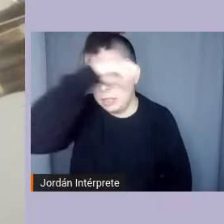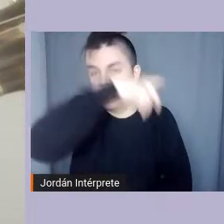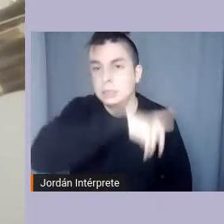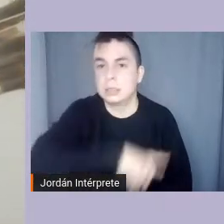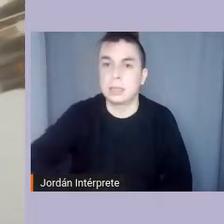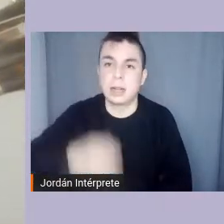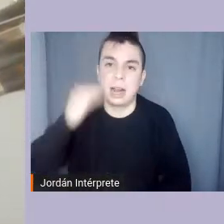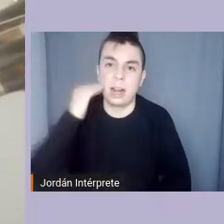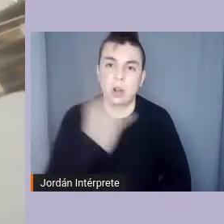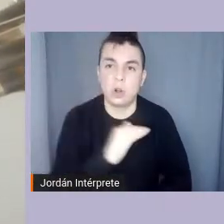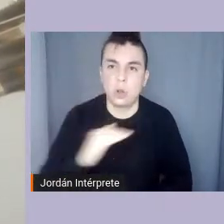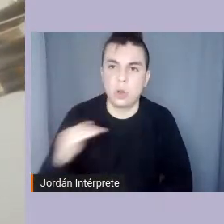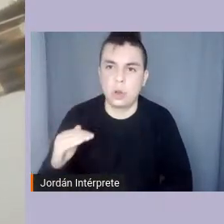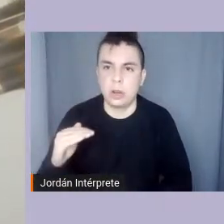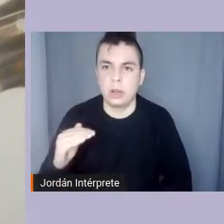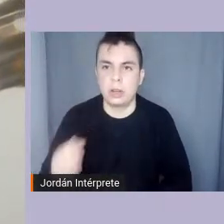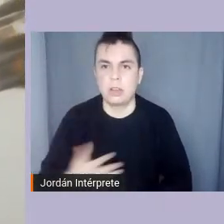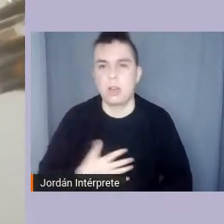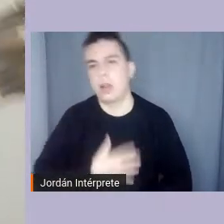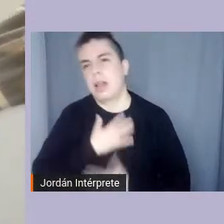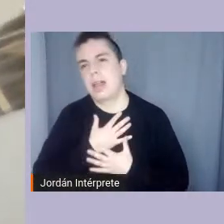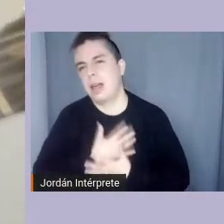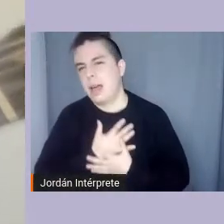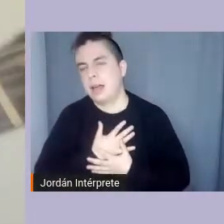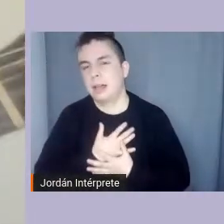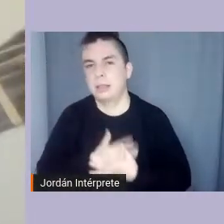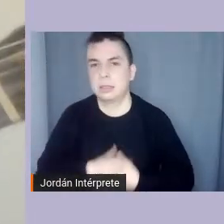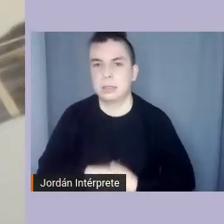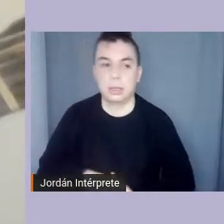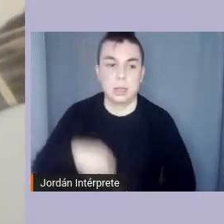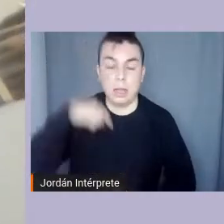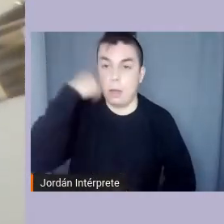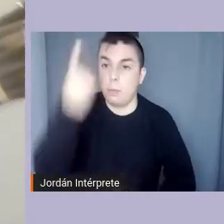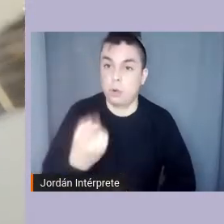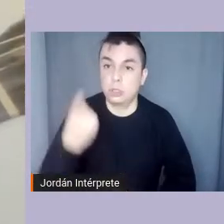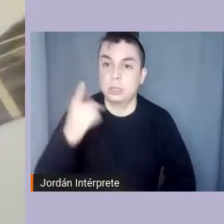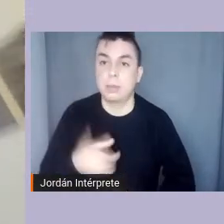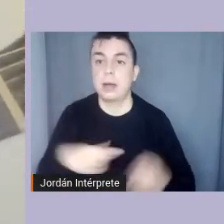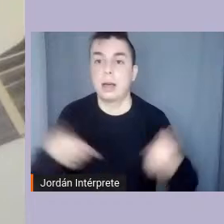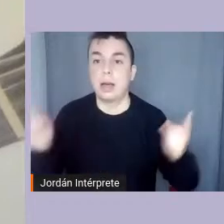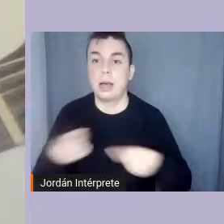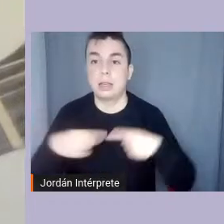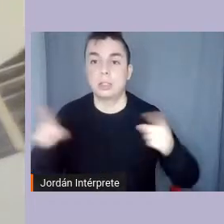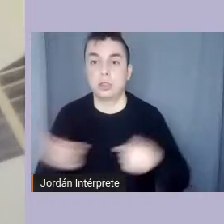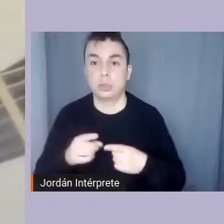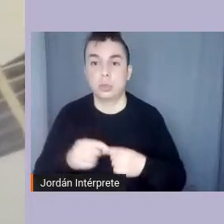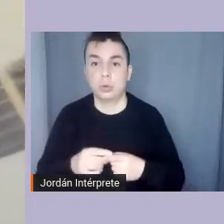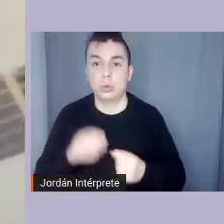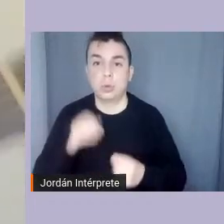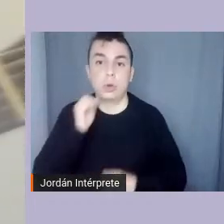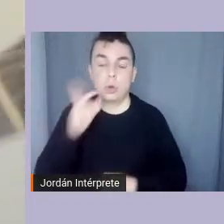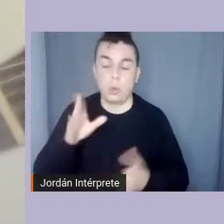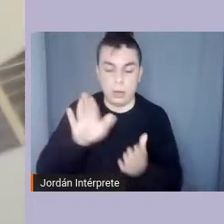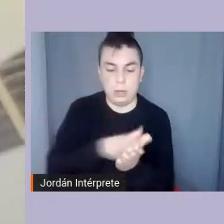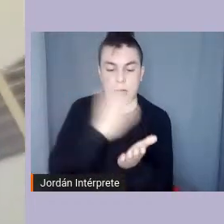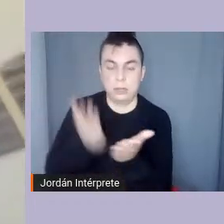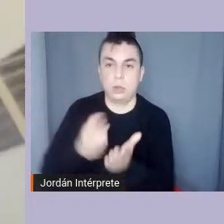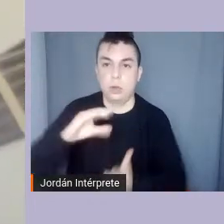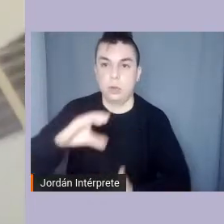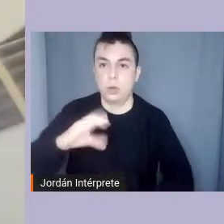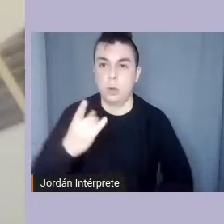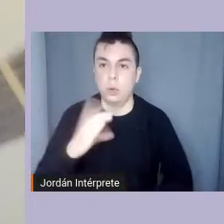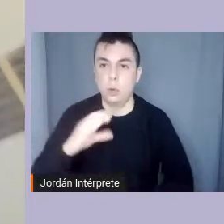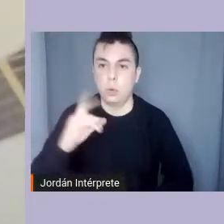las niñas les encanta. Así es que la próxima canción, esa del cancionero Cuculú, que soy yo, hoy